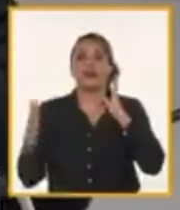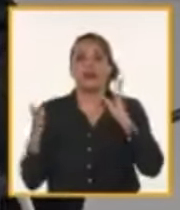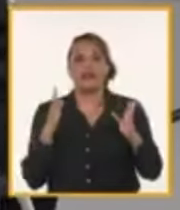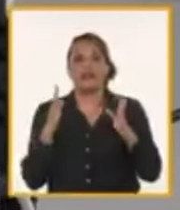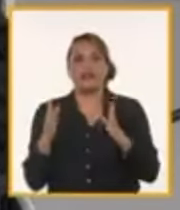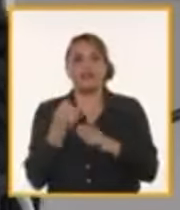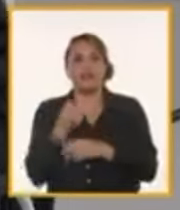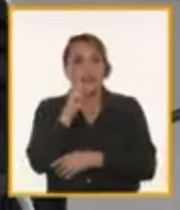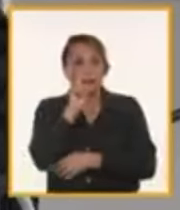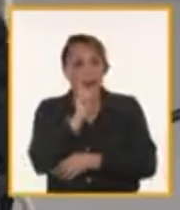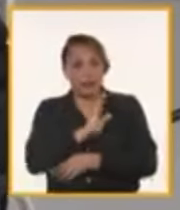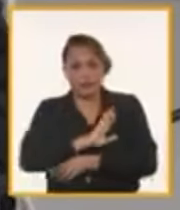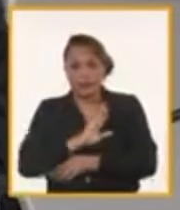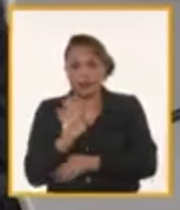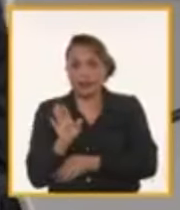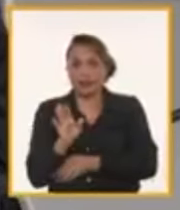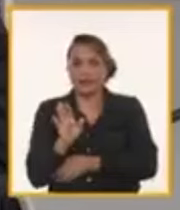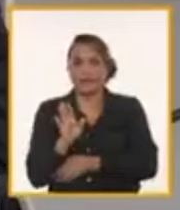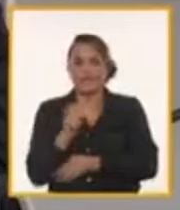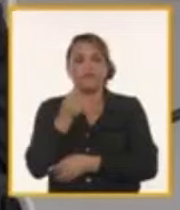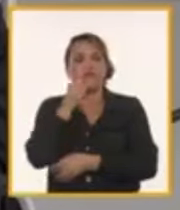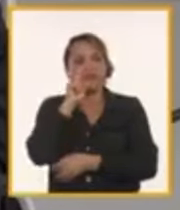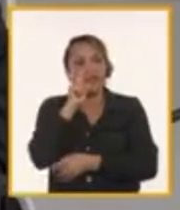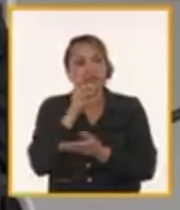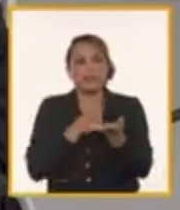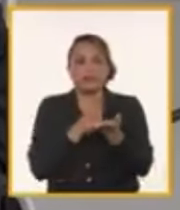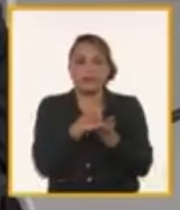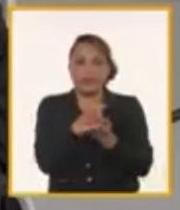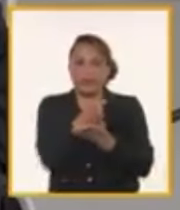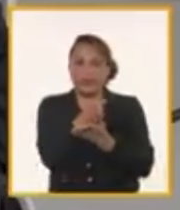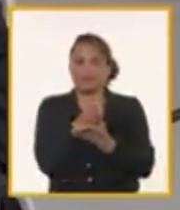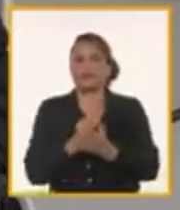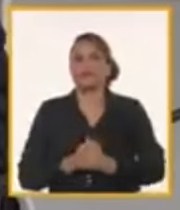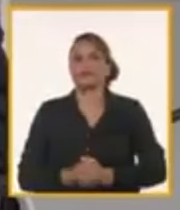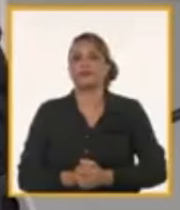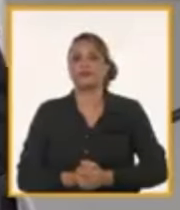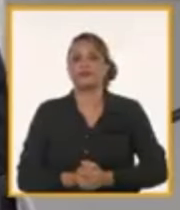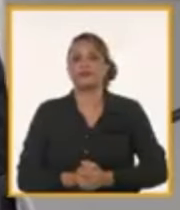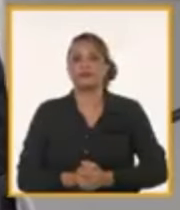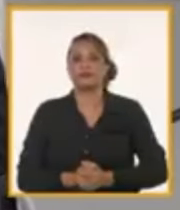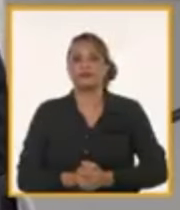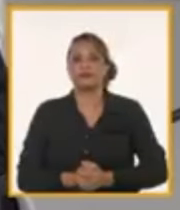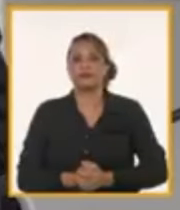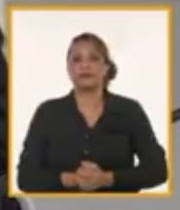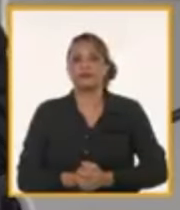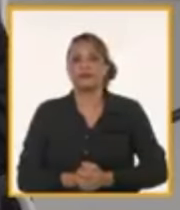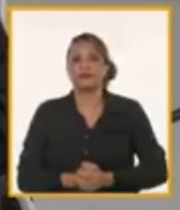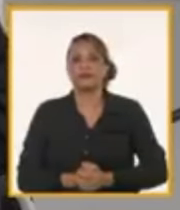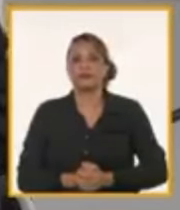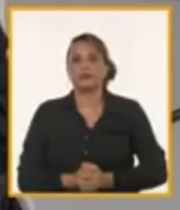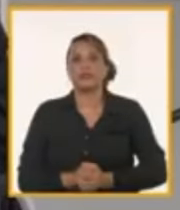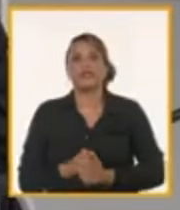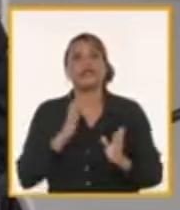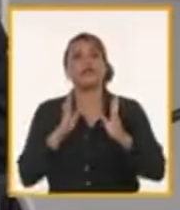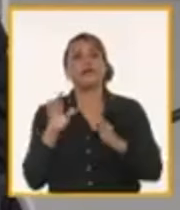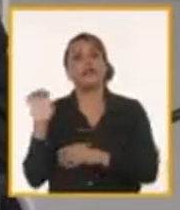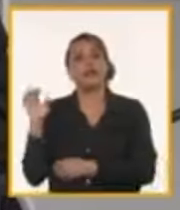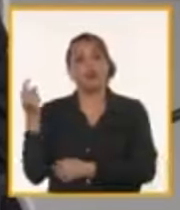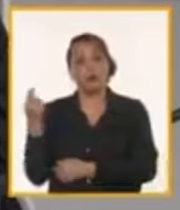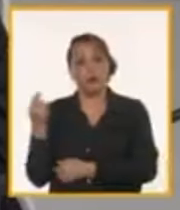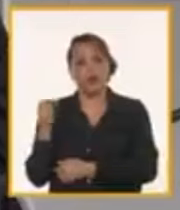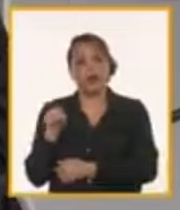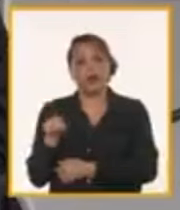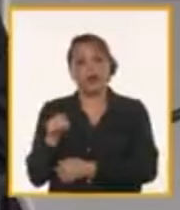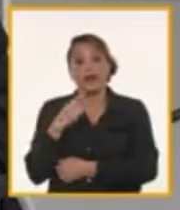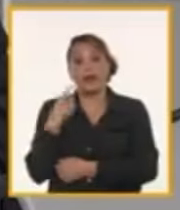nosotros terminal en el año final de su de su carrera regresando al tema presupuestario solamente para Añadir que a